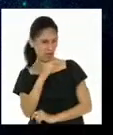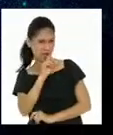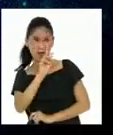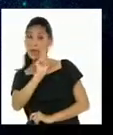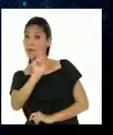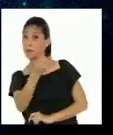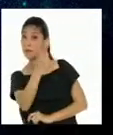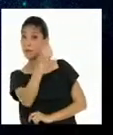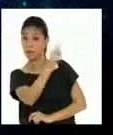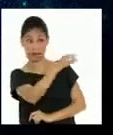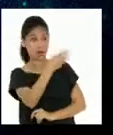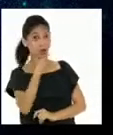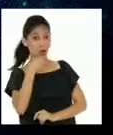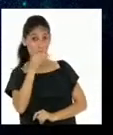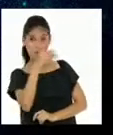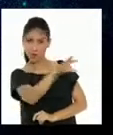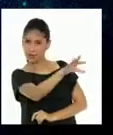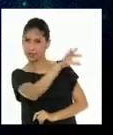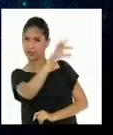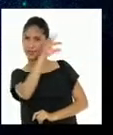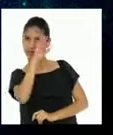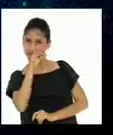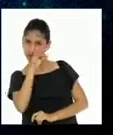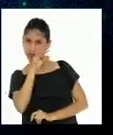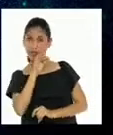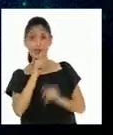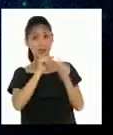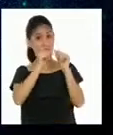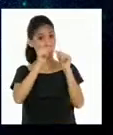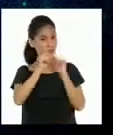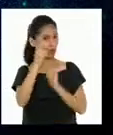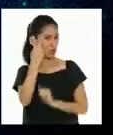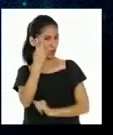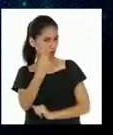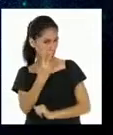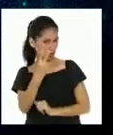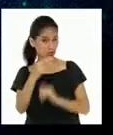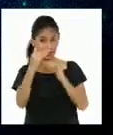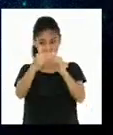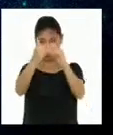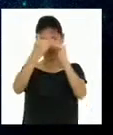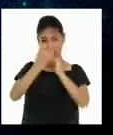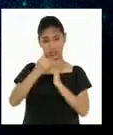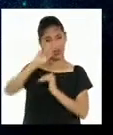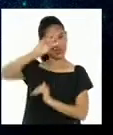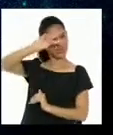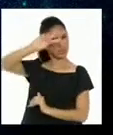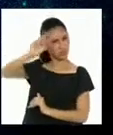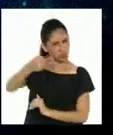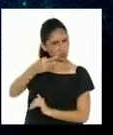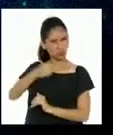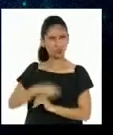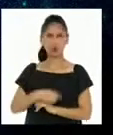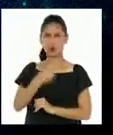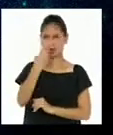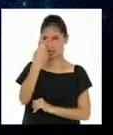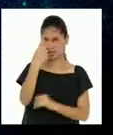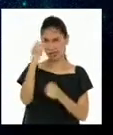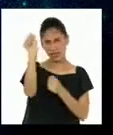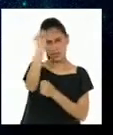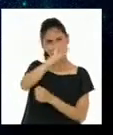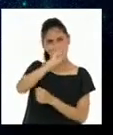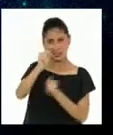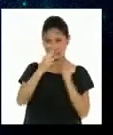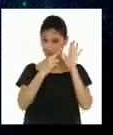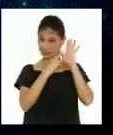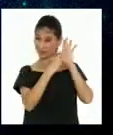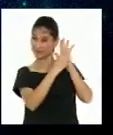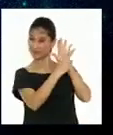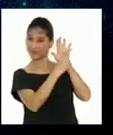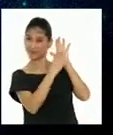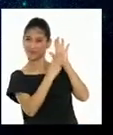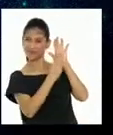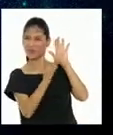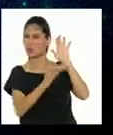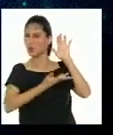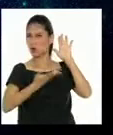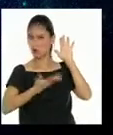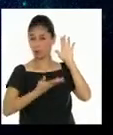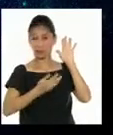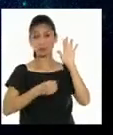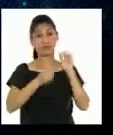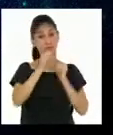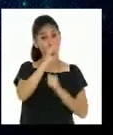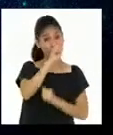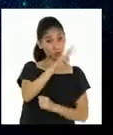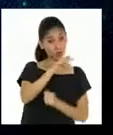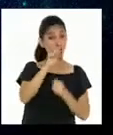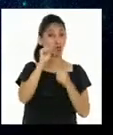orden 2. El segundo es D más 2 veces S, sería 2 más 2 por 4, es decir,